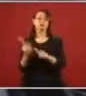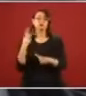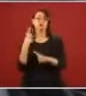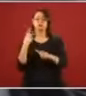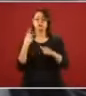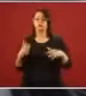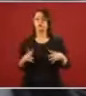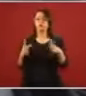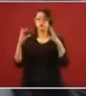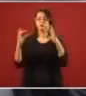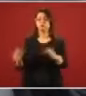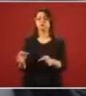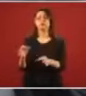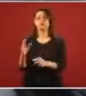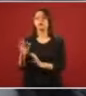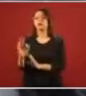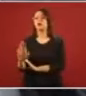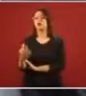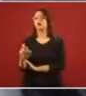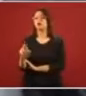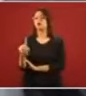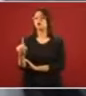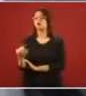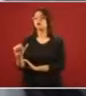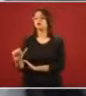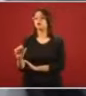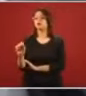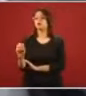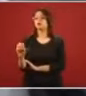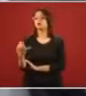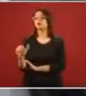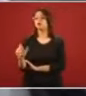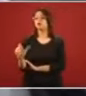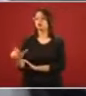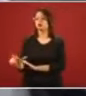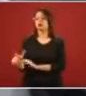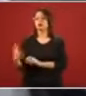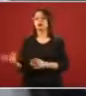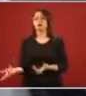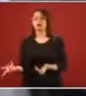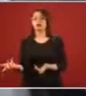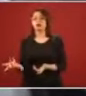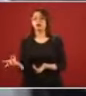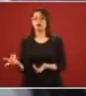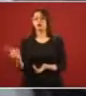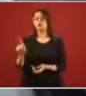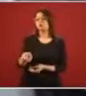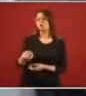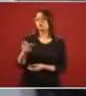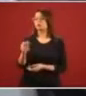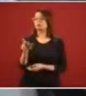van a reunir. La CTM es al PRI como el PRI a la CTM.